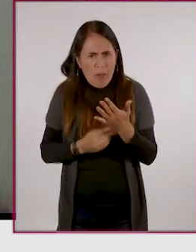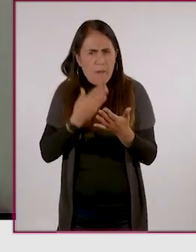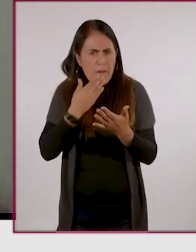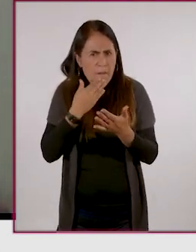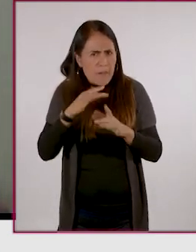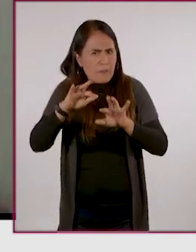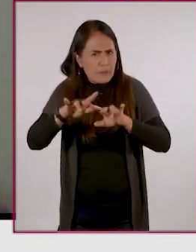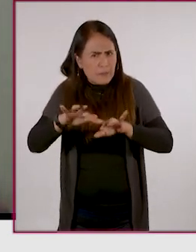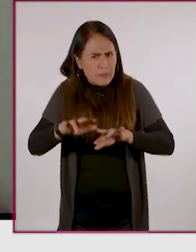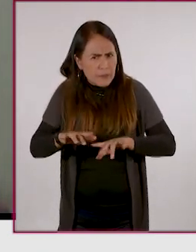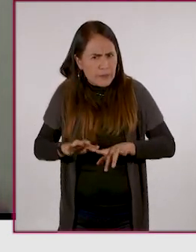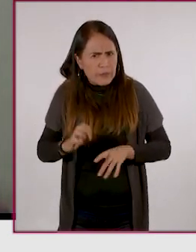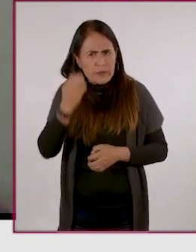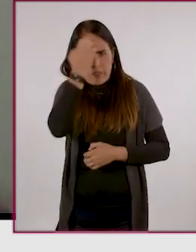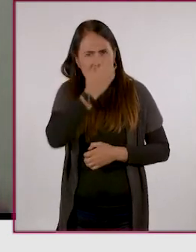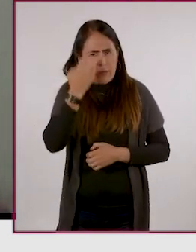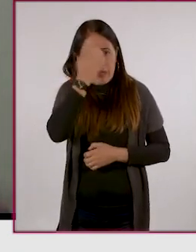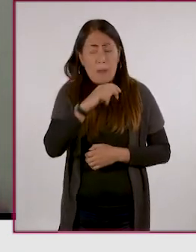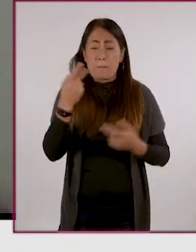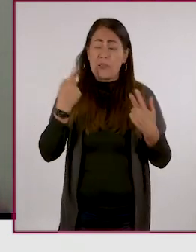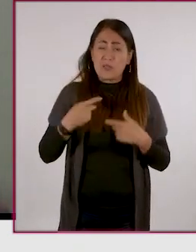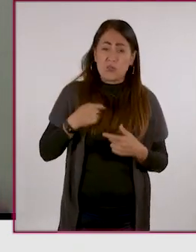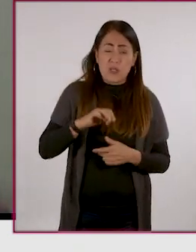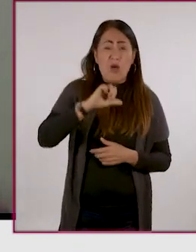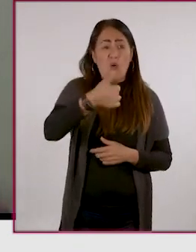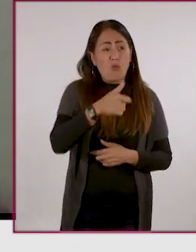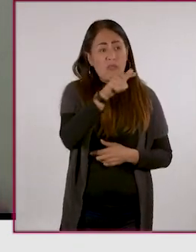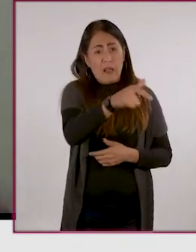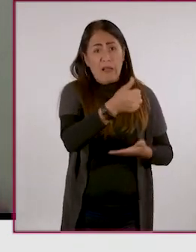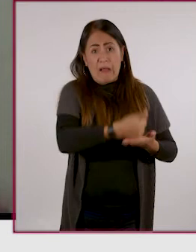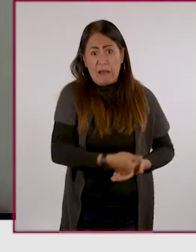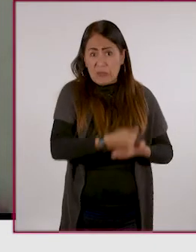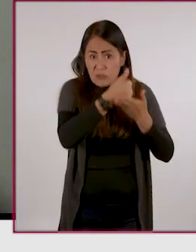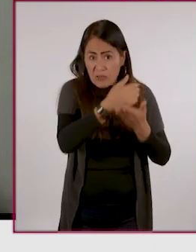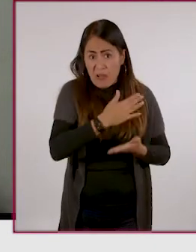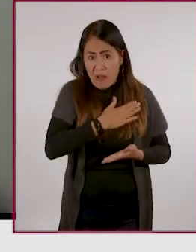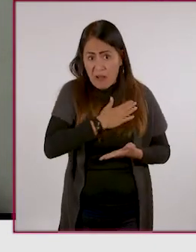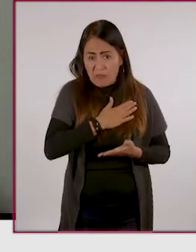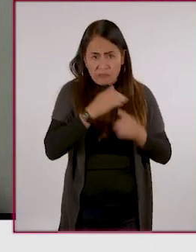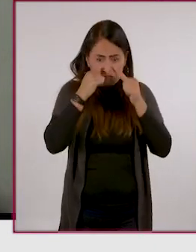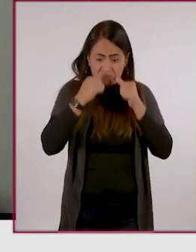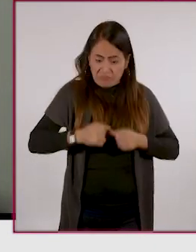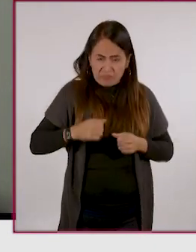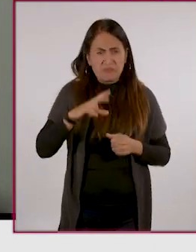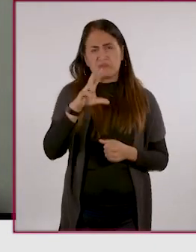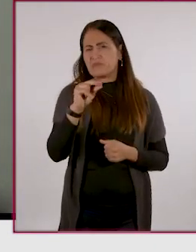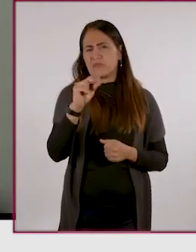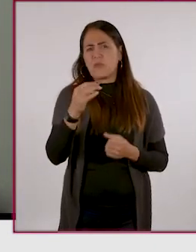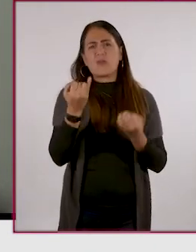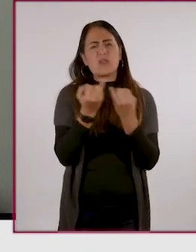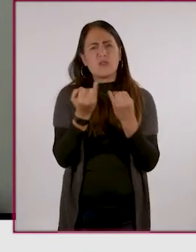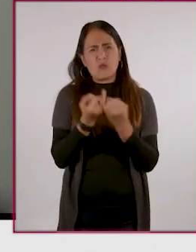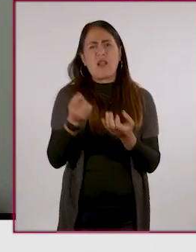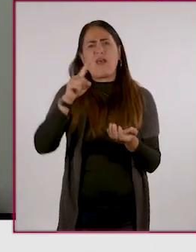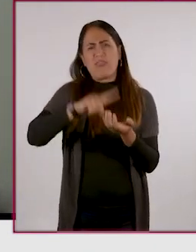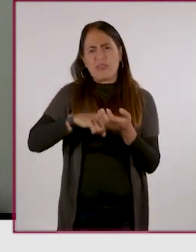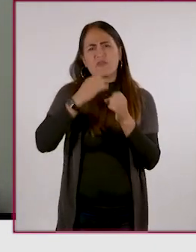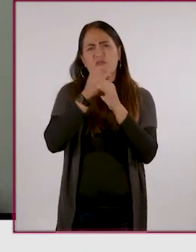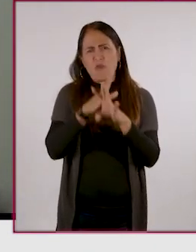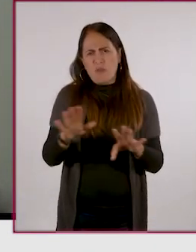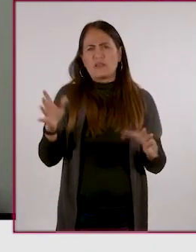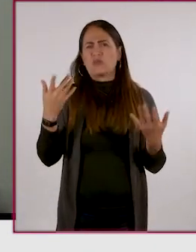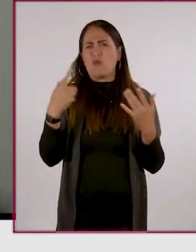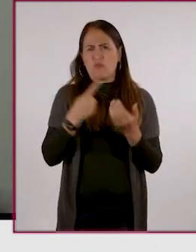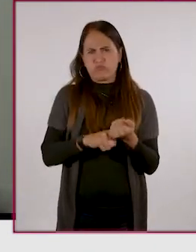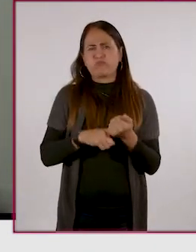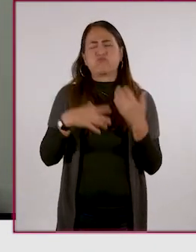necesitas necesitas a alguien que te esté ahí ayudando. Y la otra ventaja es que también hay muchísima información en Internet. Si tú tienes